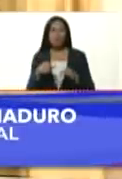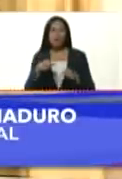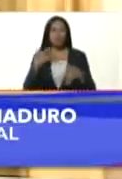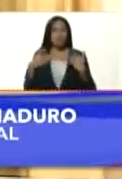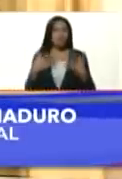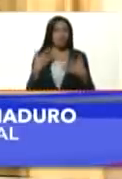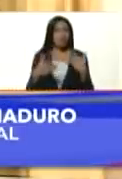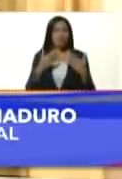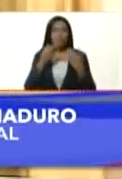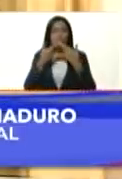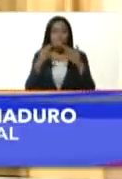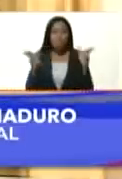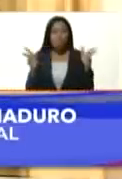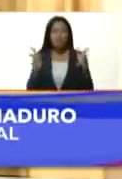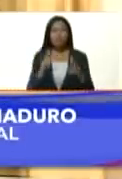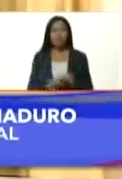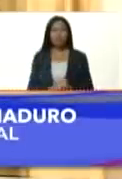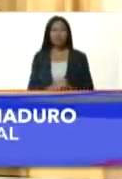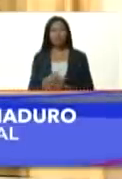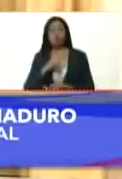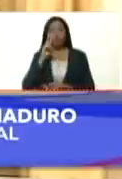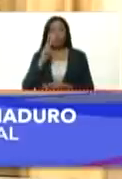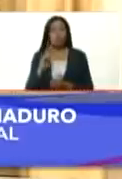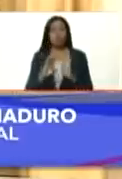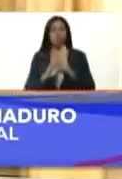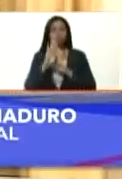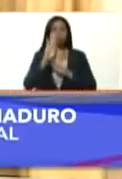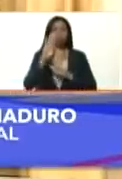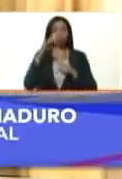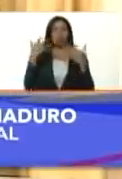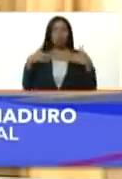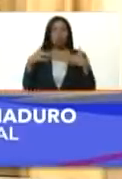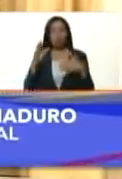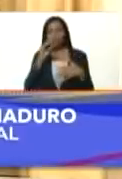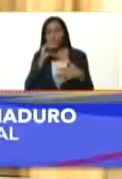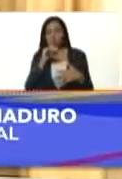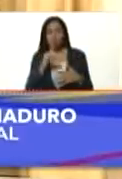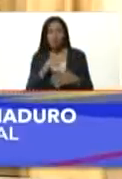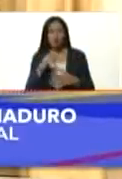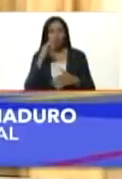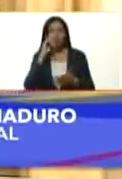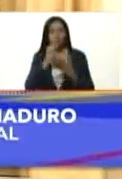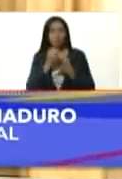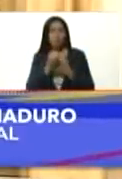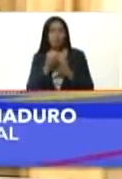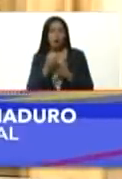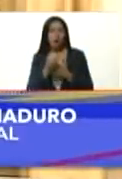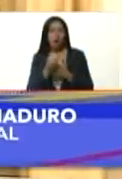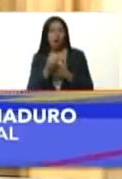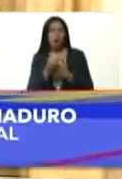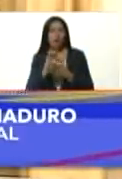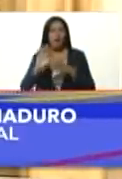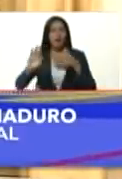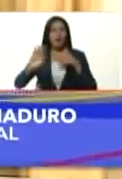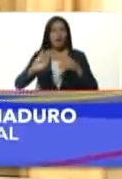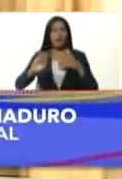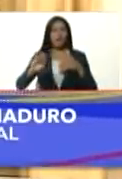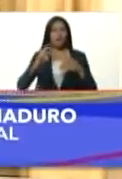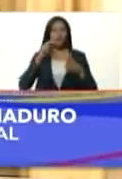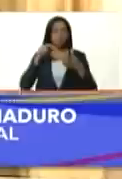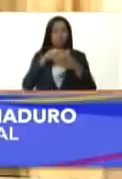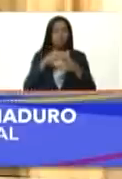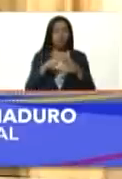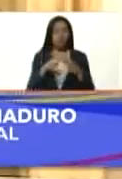No hemos observado una escalada lo suficientemente urgente en las pruebas, el aislamiento y el rastreo